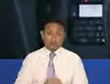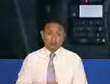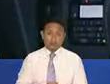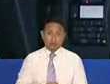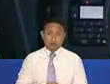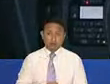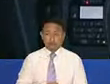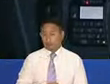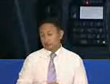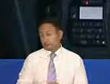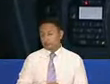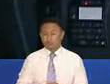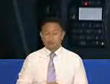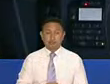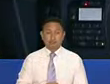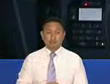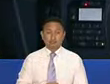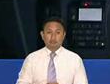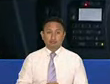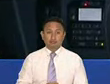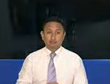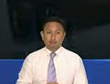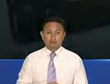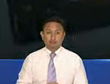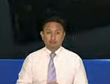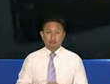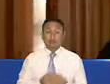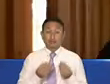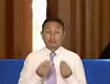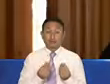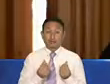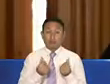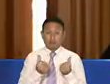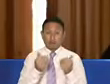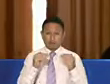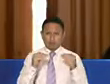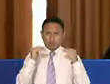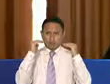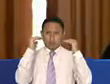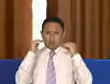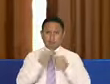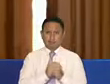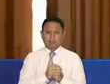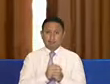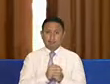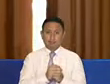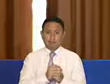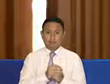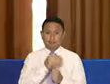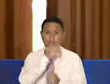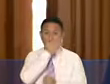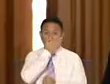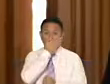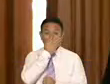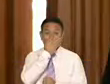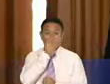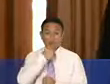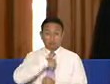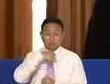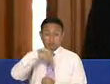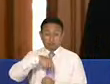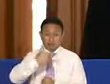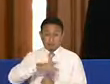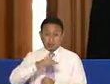oferta que garantiza también estándares de calidad más altos de hecho ya estamos presente en quito con